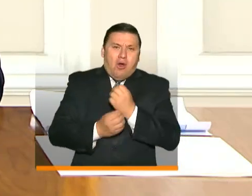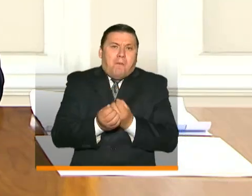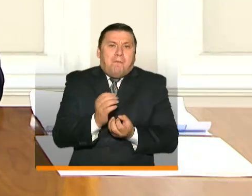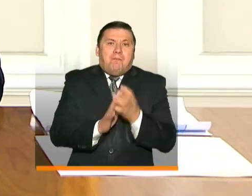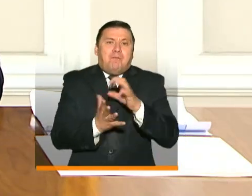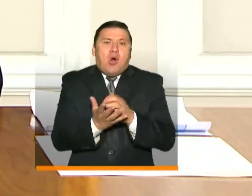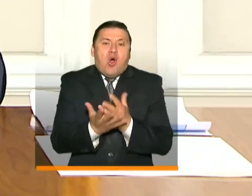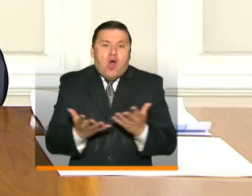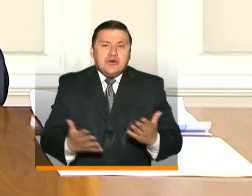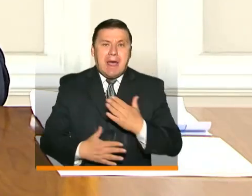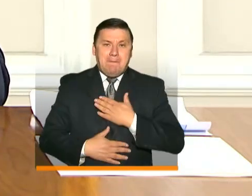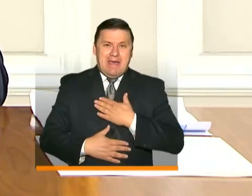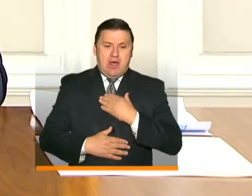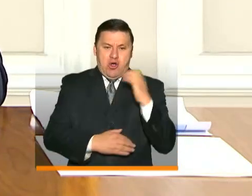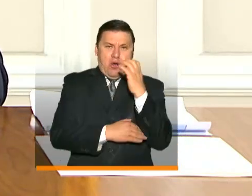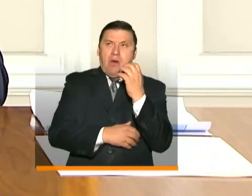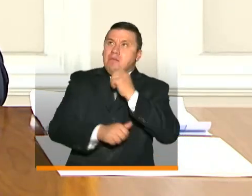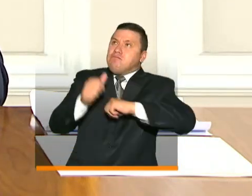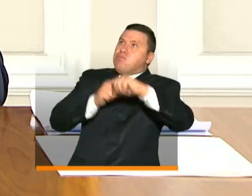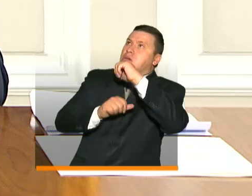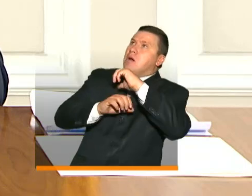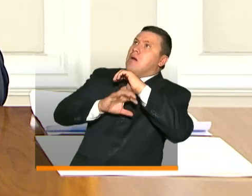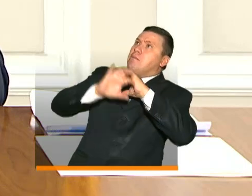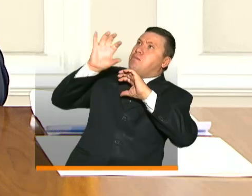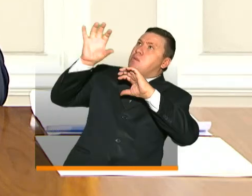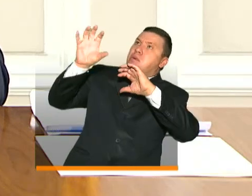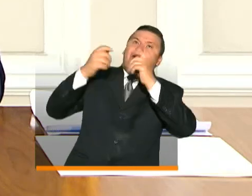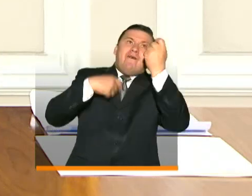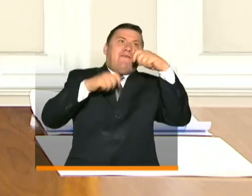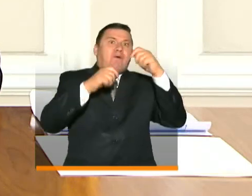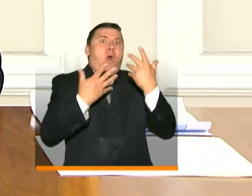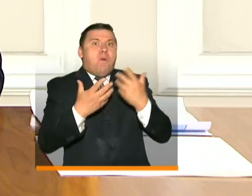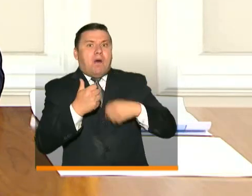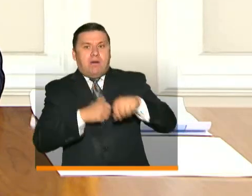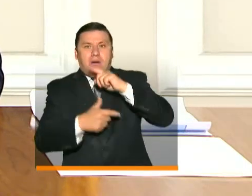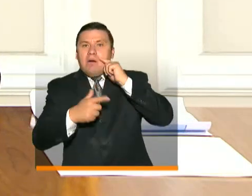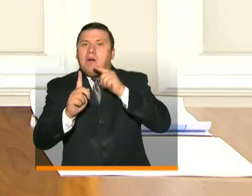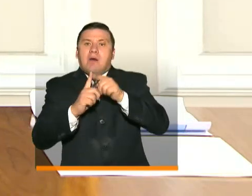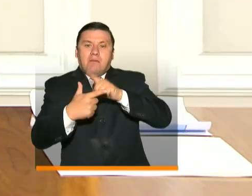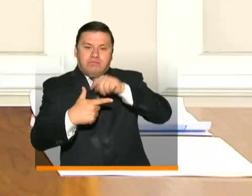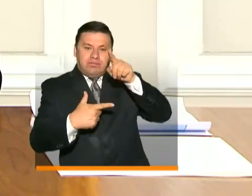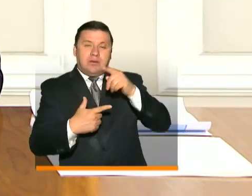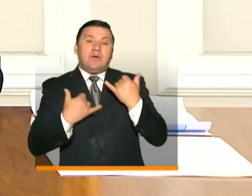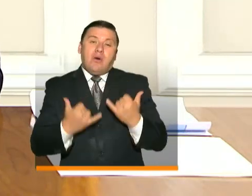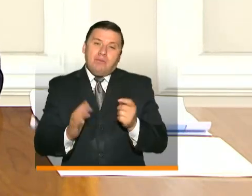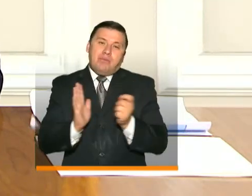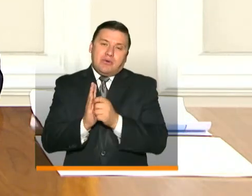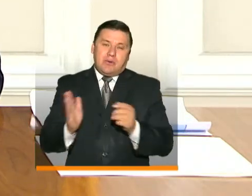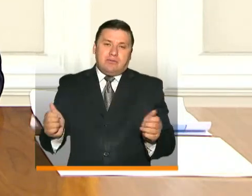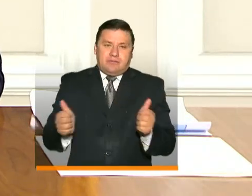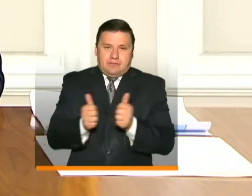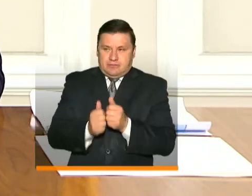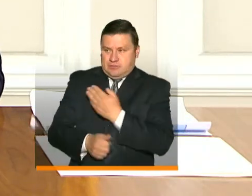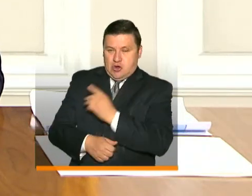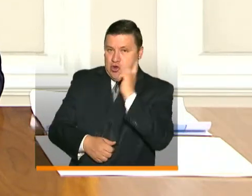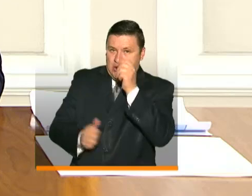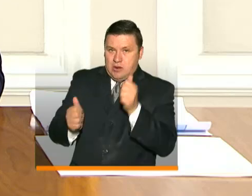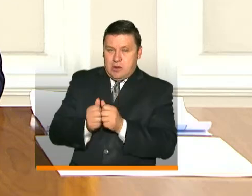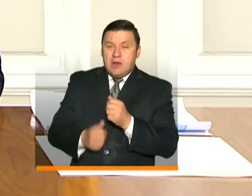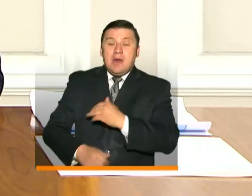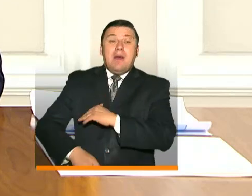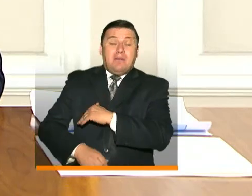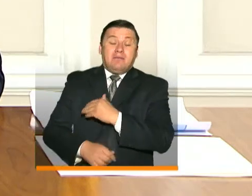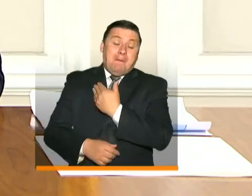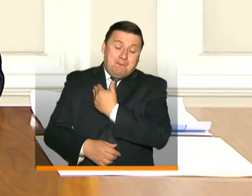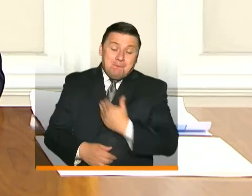siga consolidándose en otras regiones del planeta. Y por eso me acompaña hoy mi compañera de gobierno, la